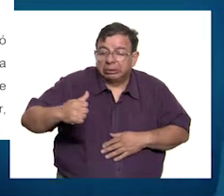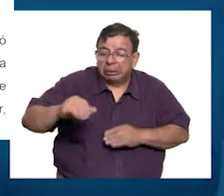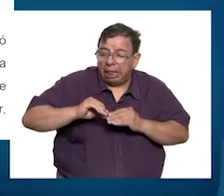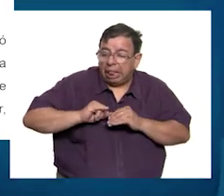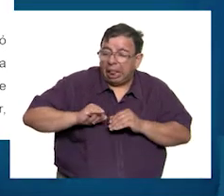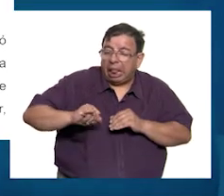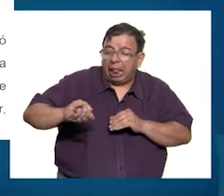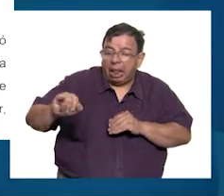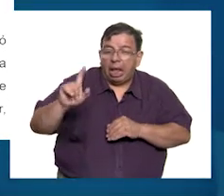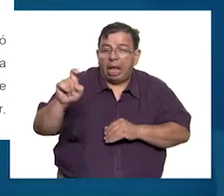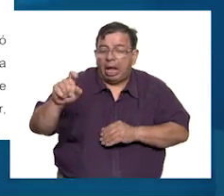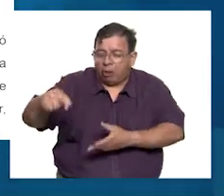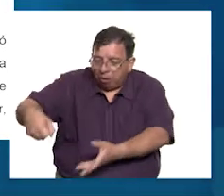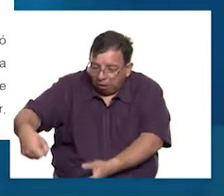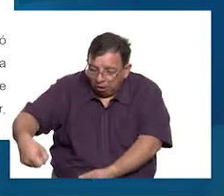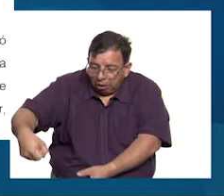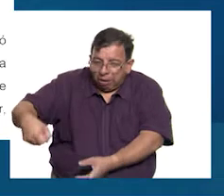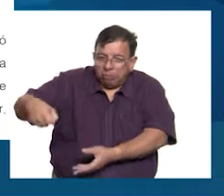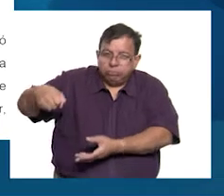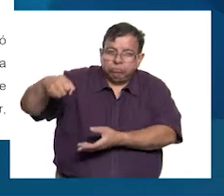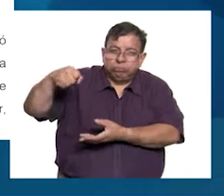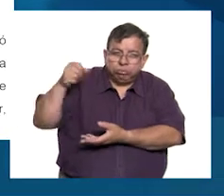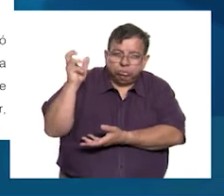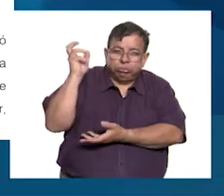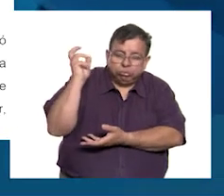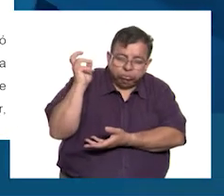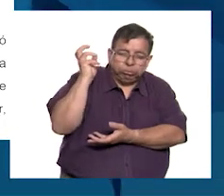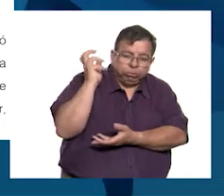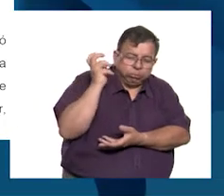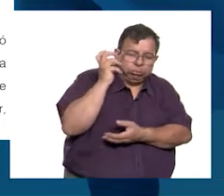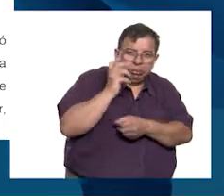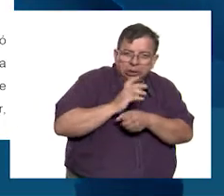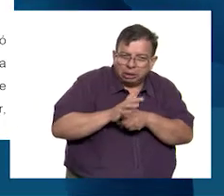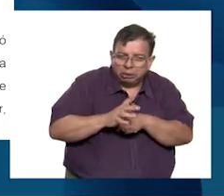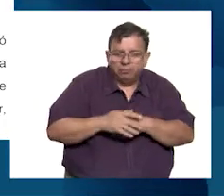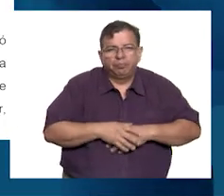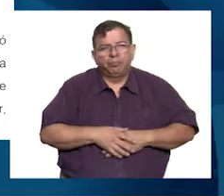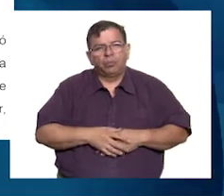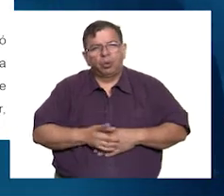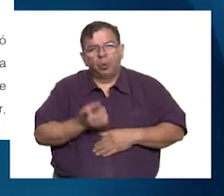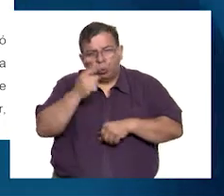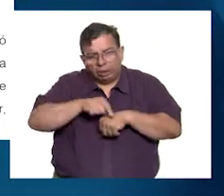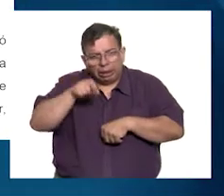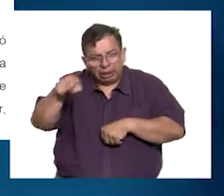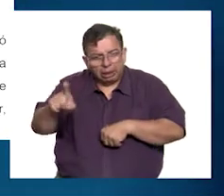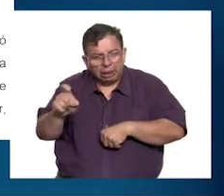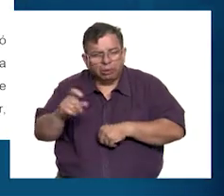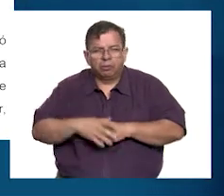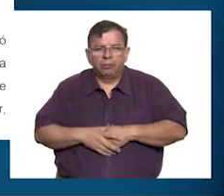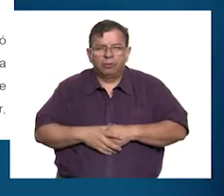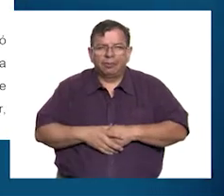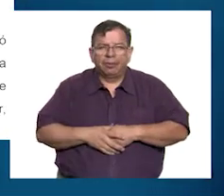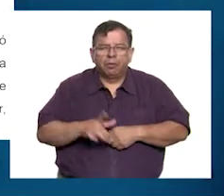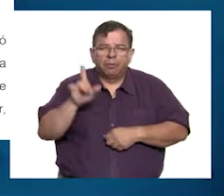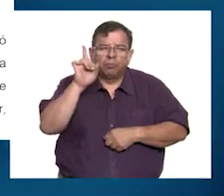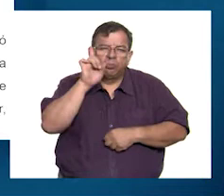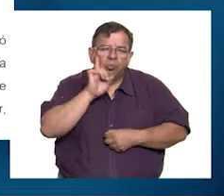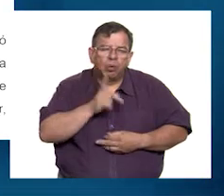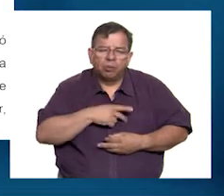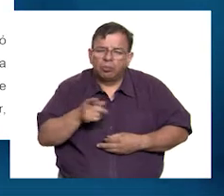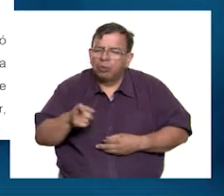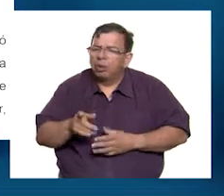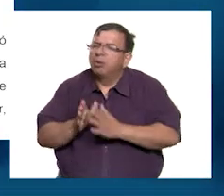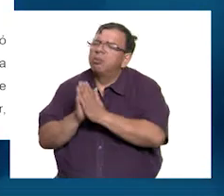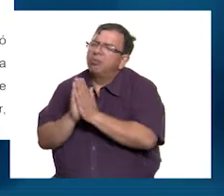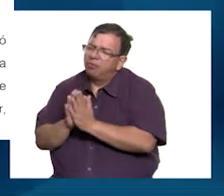de su casa y traer un gran canto lleno. Un día, estando en la fuente, se le acercó una pobre mujer que le rogó le